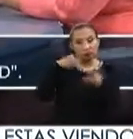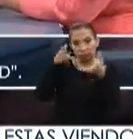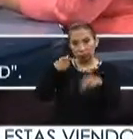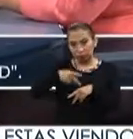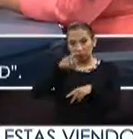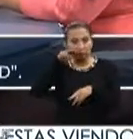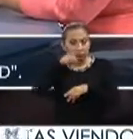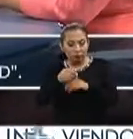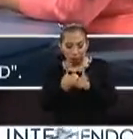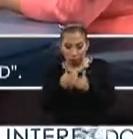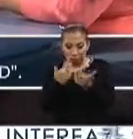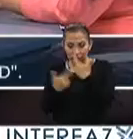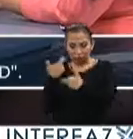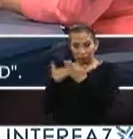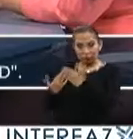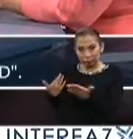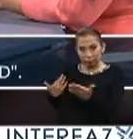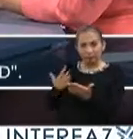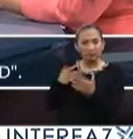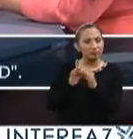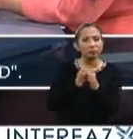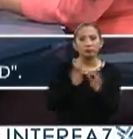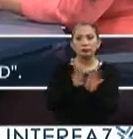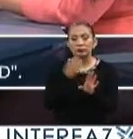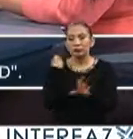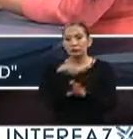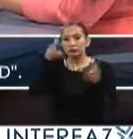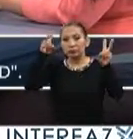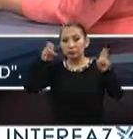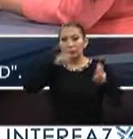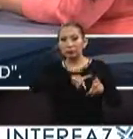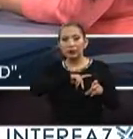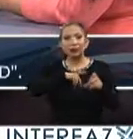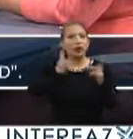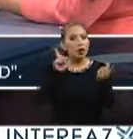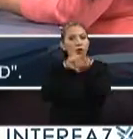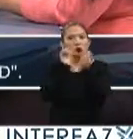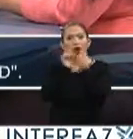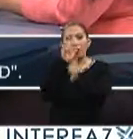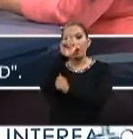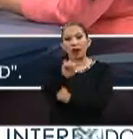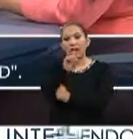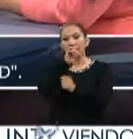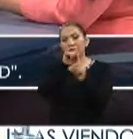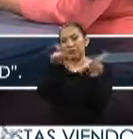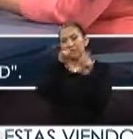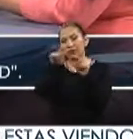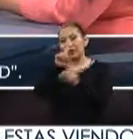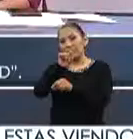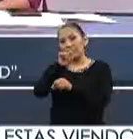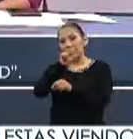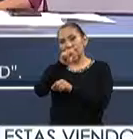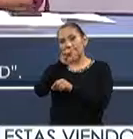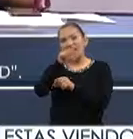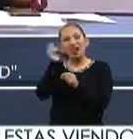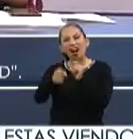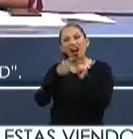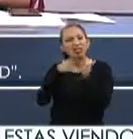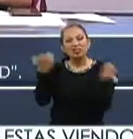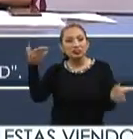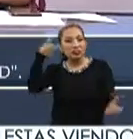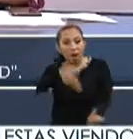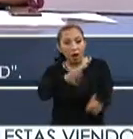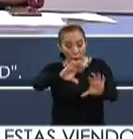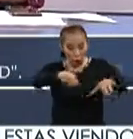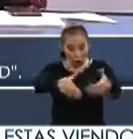embargo, demos unos pasitos para atrás y expliquemos un poco. Se llama Mi Encuentro con la Diversidad. ¿De qué se trata? Es decir, ¿está